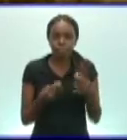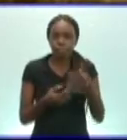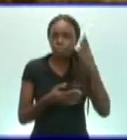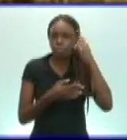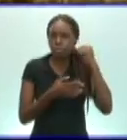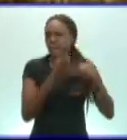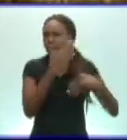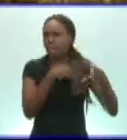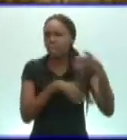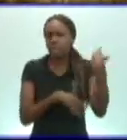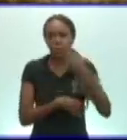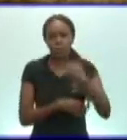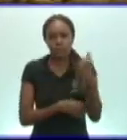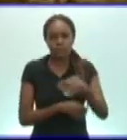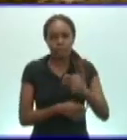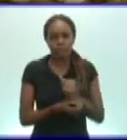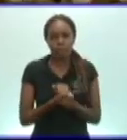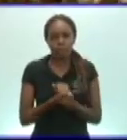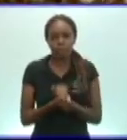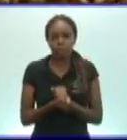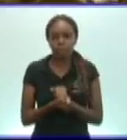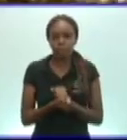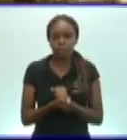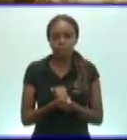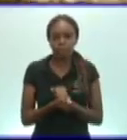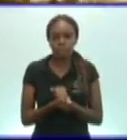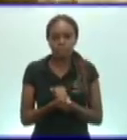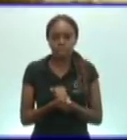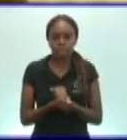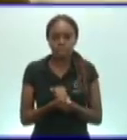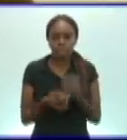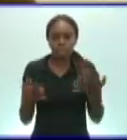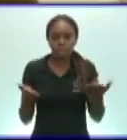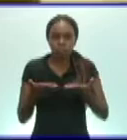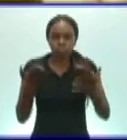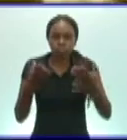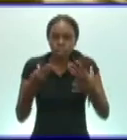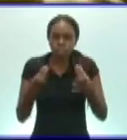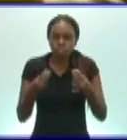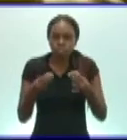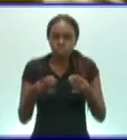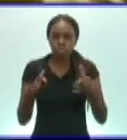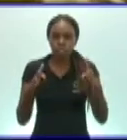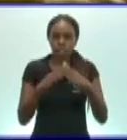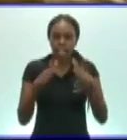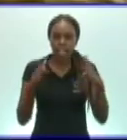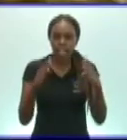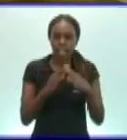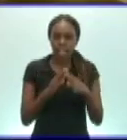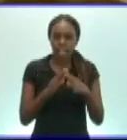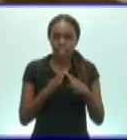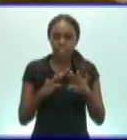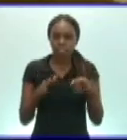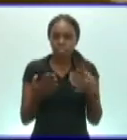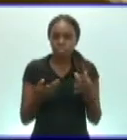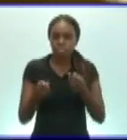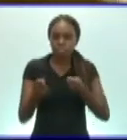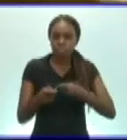esclavos. Con una alta productividad, el ingenio La de Majagua ya comienza en la zafra